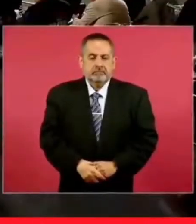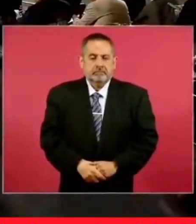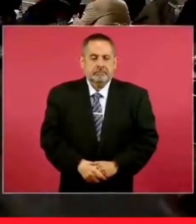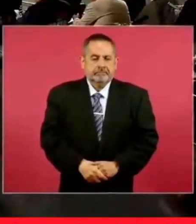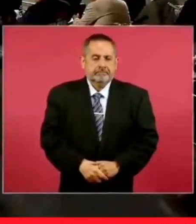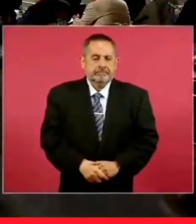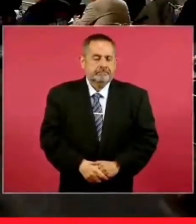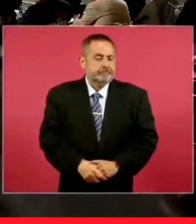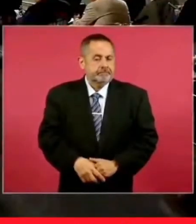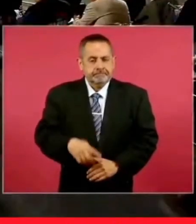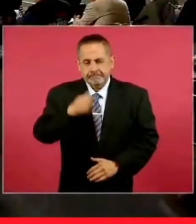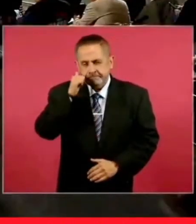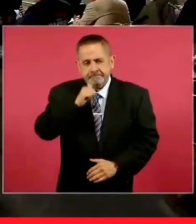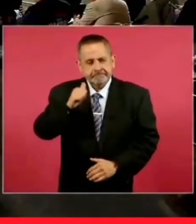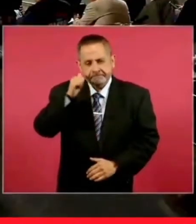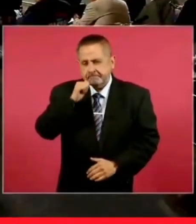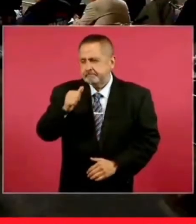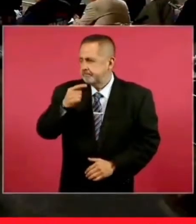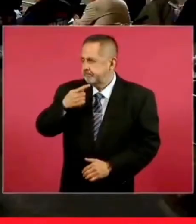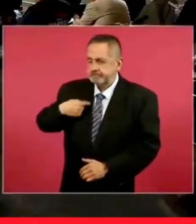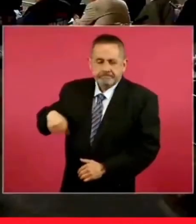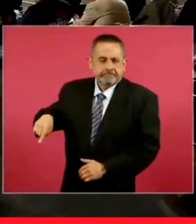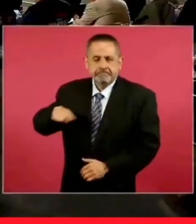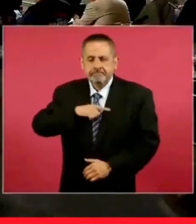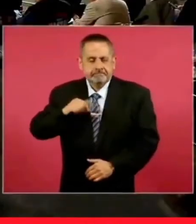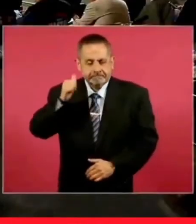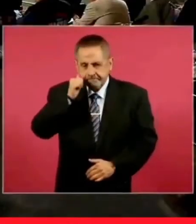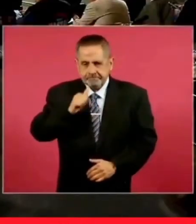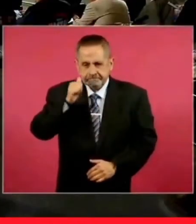Siempre nosotros